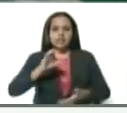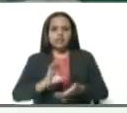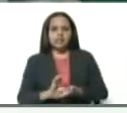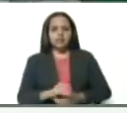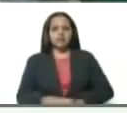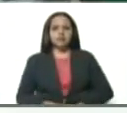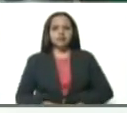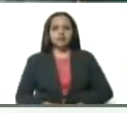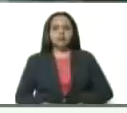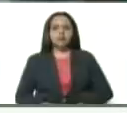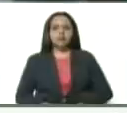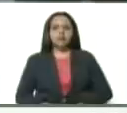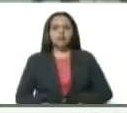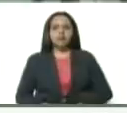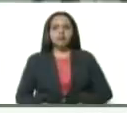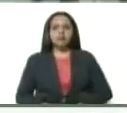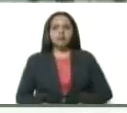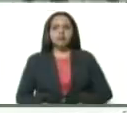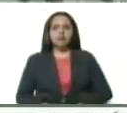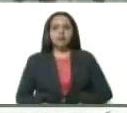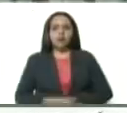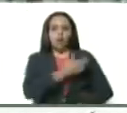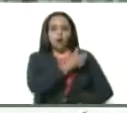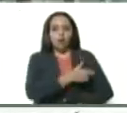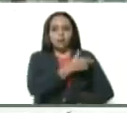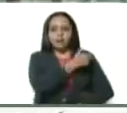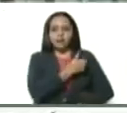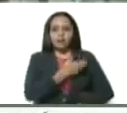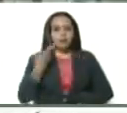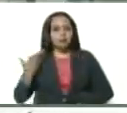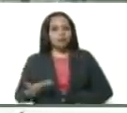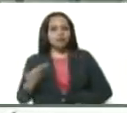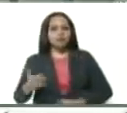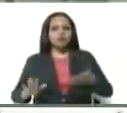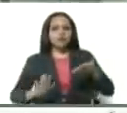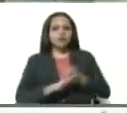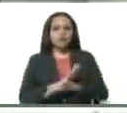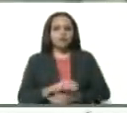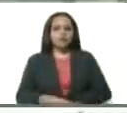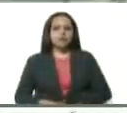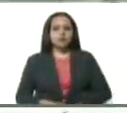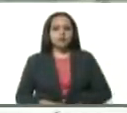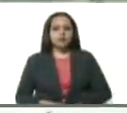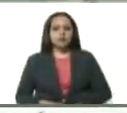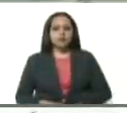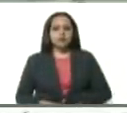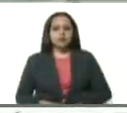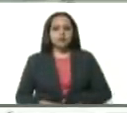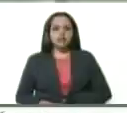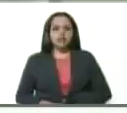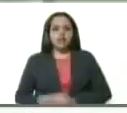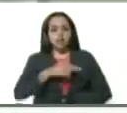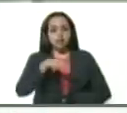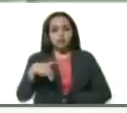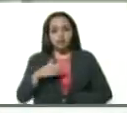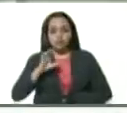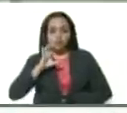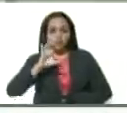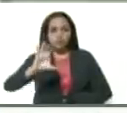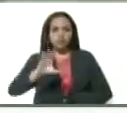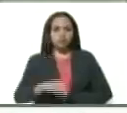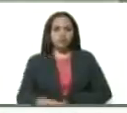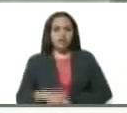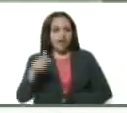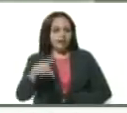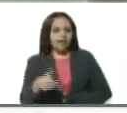Antonio María Pineda, hospital referencia en suroccidente de nuestra patria. Aquí